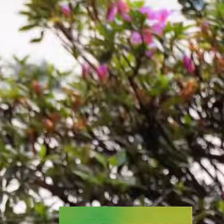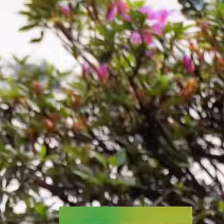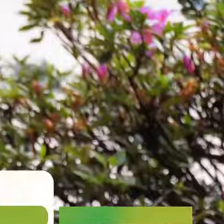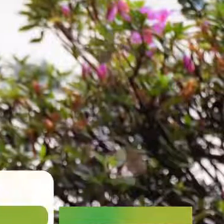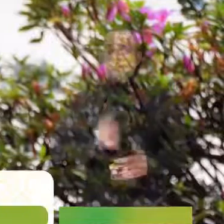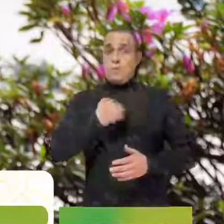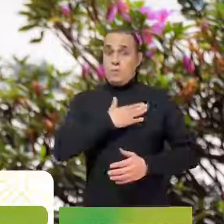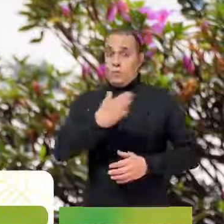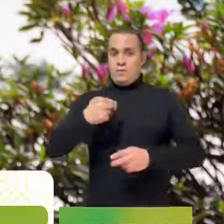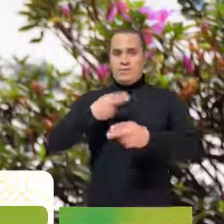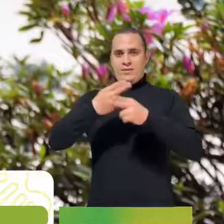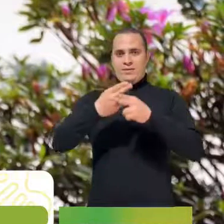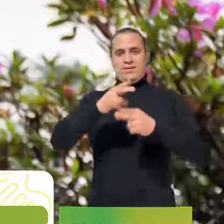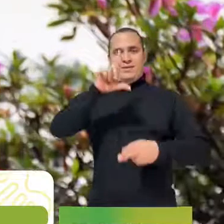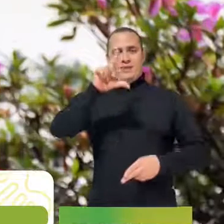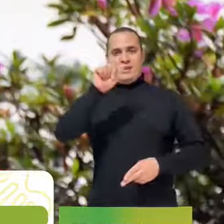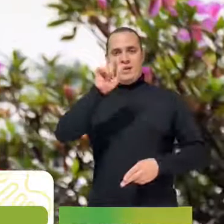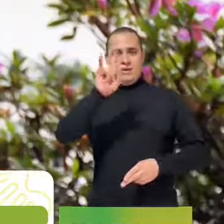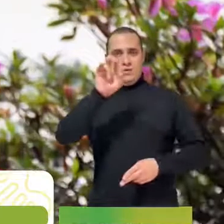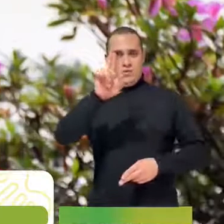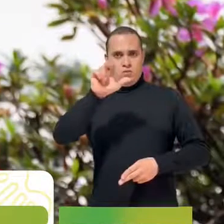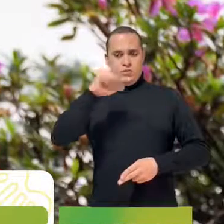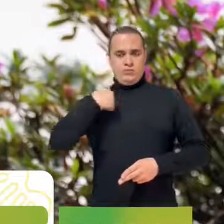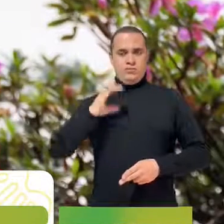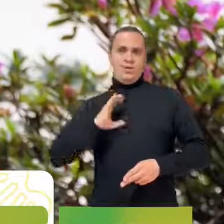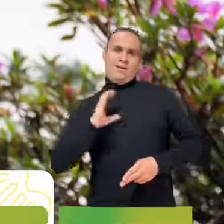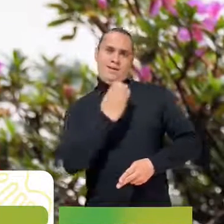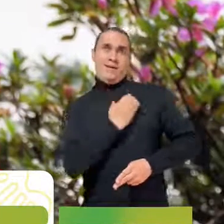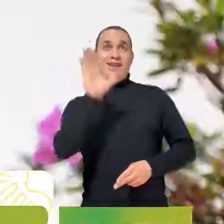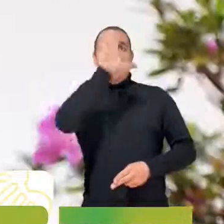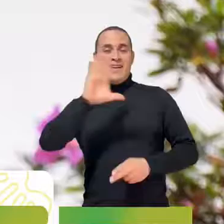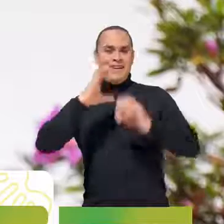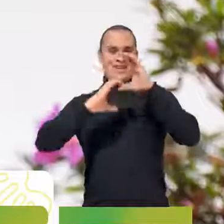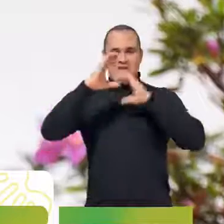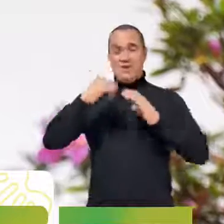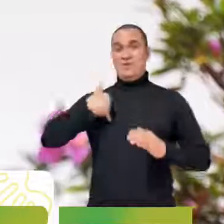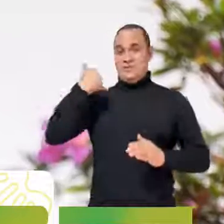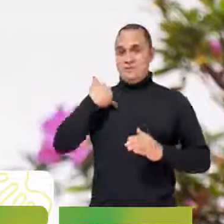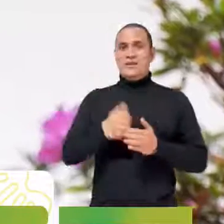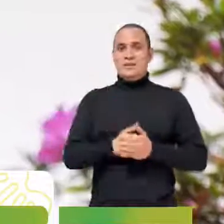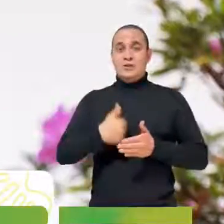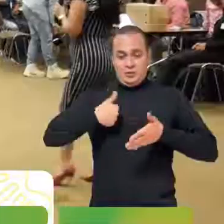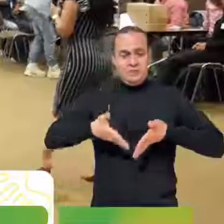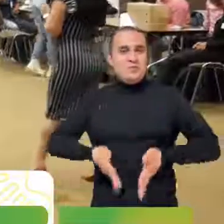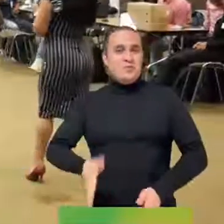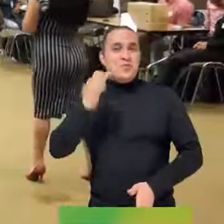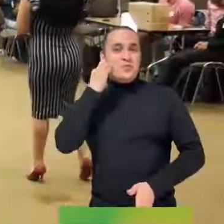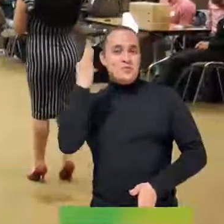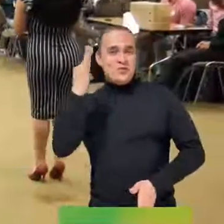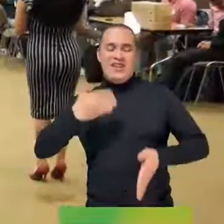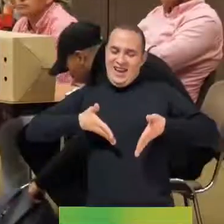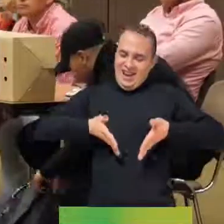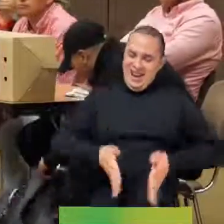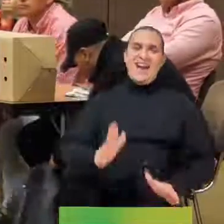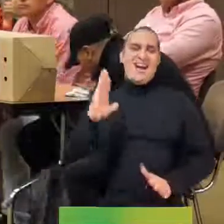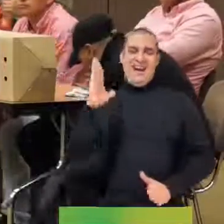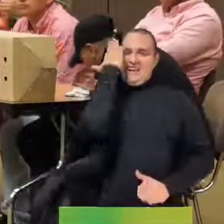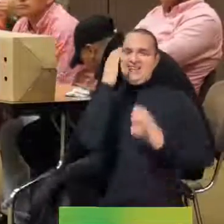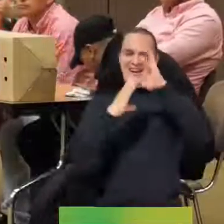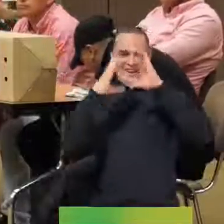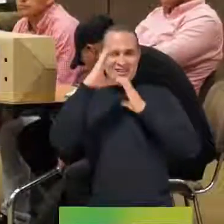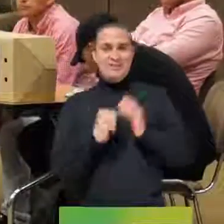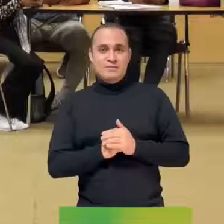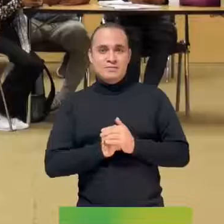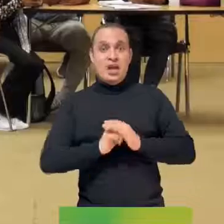Mi nombre es Laura Estefany Lucumí Angulo. Soy consejera departamental de Juventud. Soy Puerto Tejada, soy Cauca. El Cauca ya cuenta con el primer